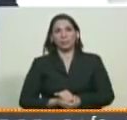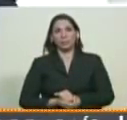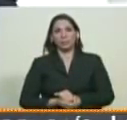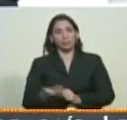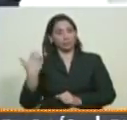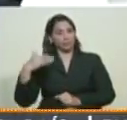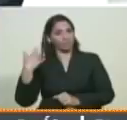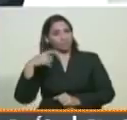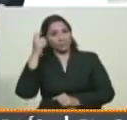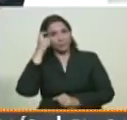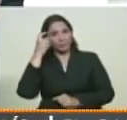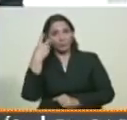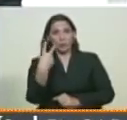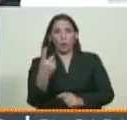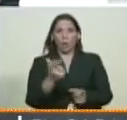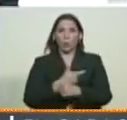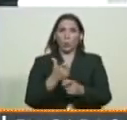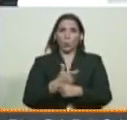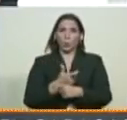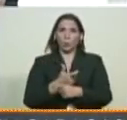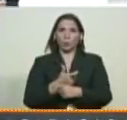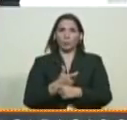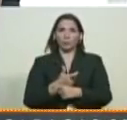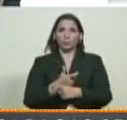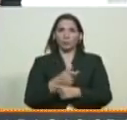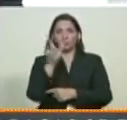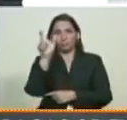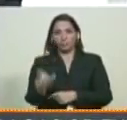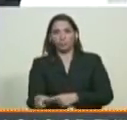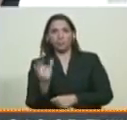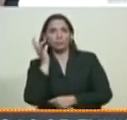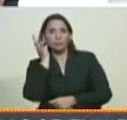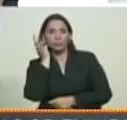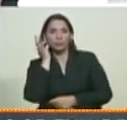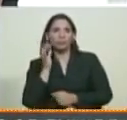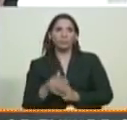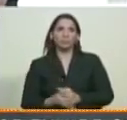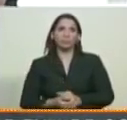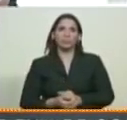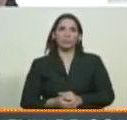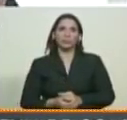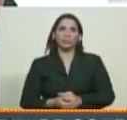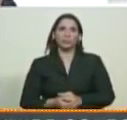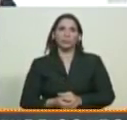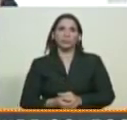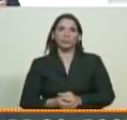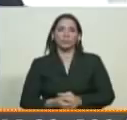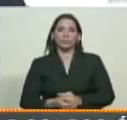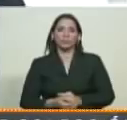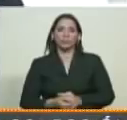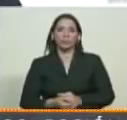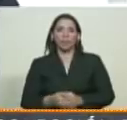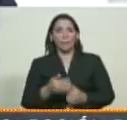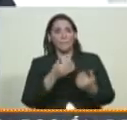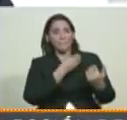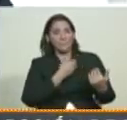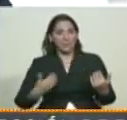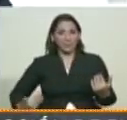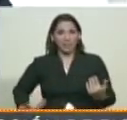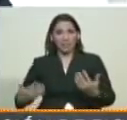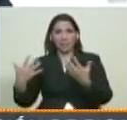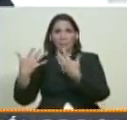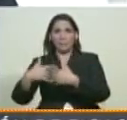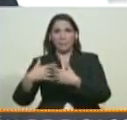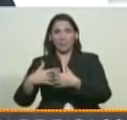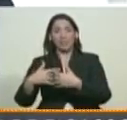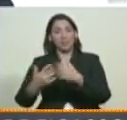En aquella fecha del 2 de agosto, la ciudadana Alejandra Moya, presidenta de la empresa Gus Production, y esto es lo importante que